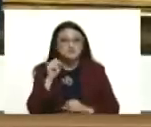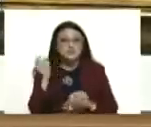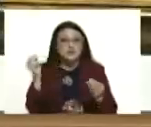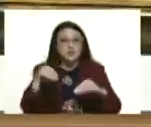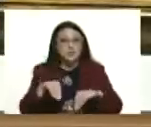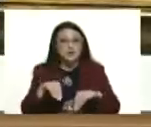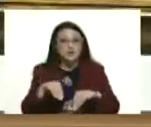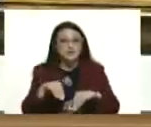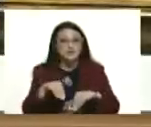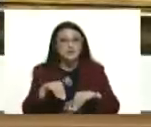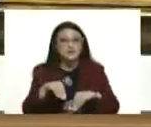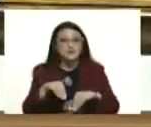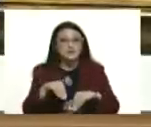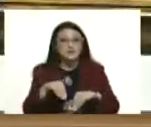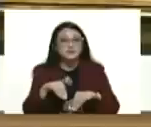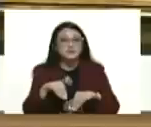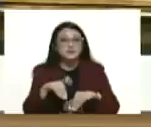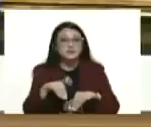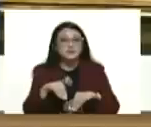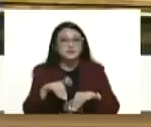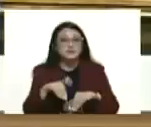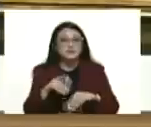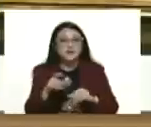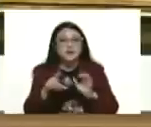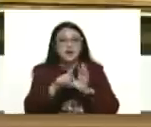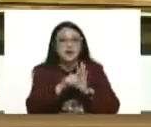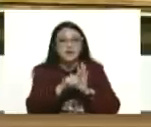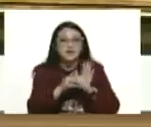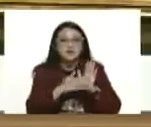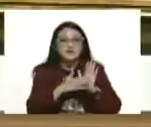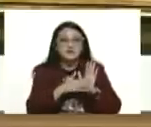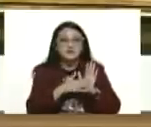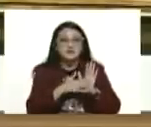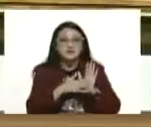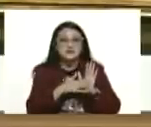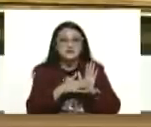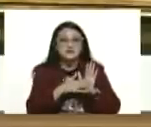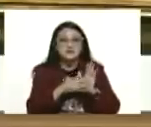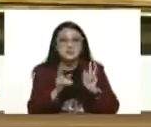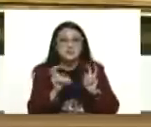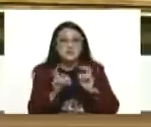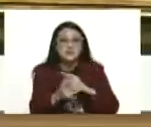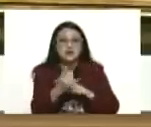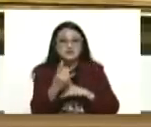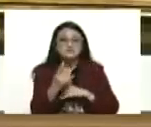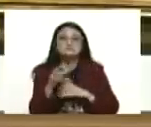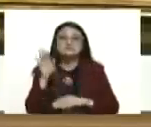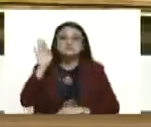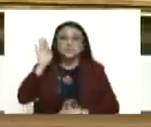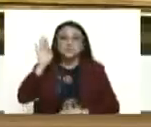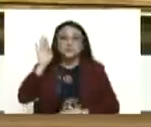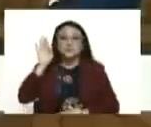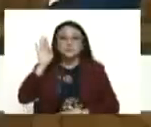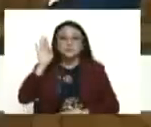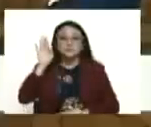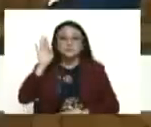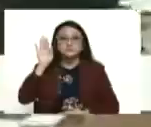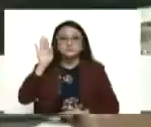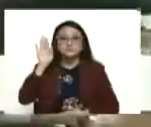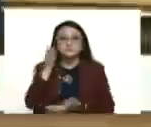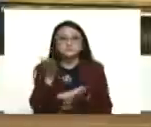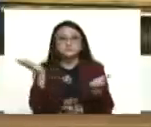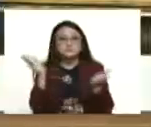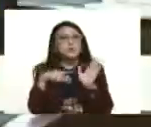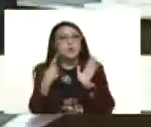acuerdo con el carácter orgánico de la ley orgánica de extinción de dominio, sírvase manifestarlo con la señal de costumbre. Queda aprobado